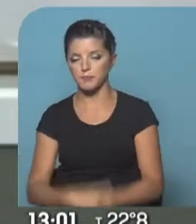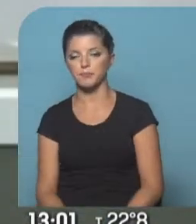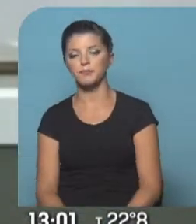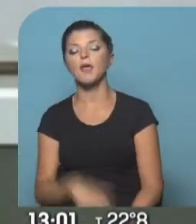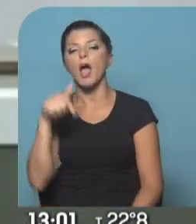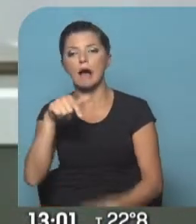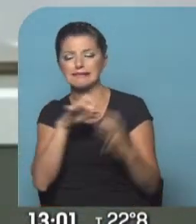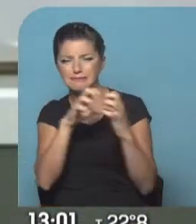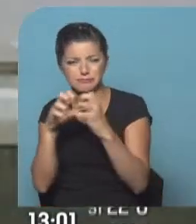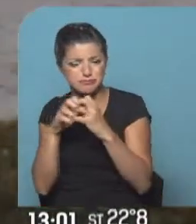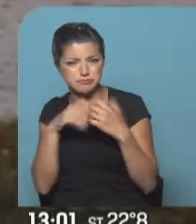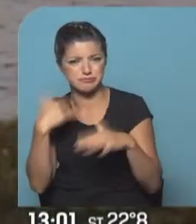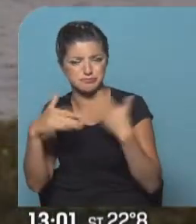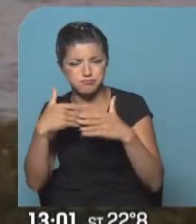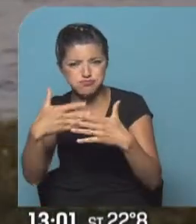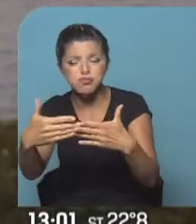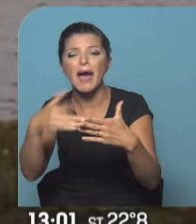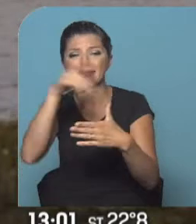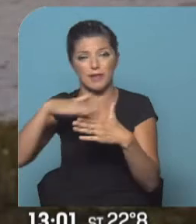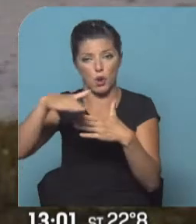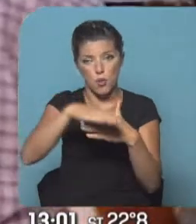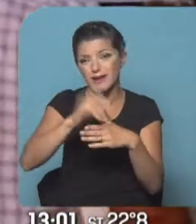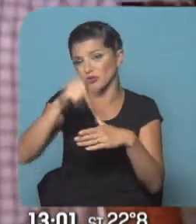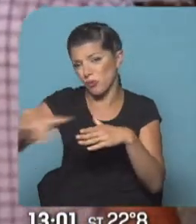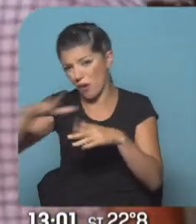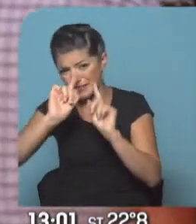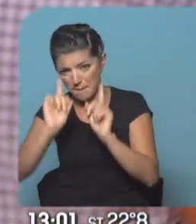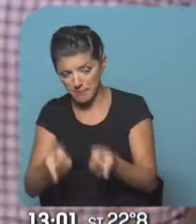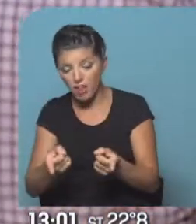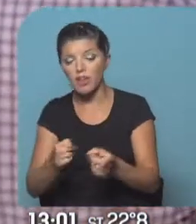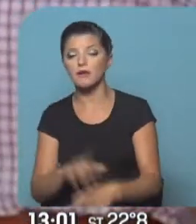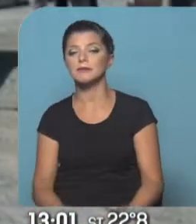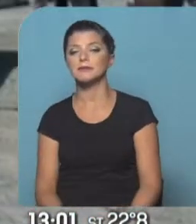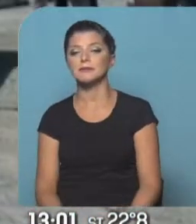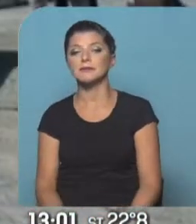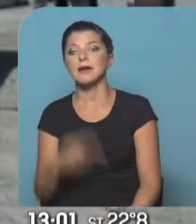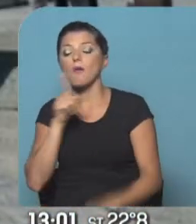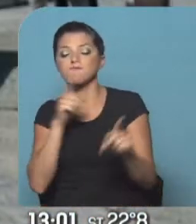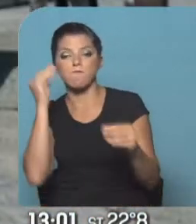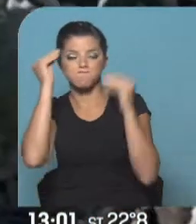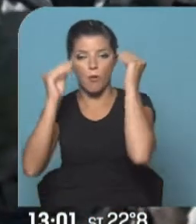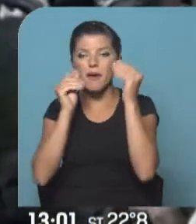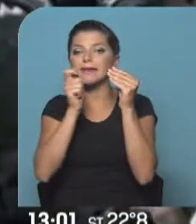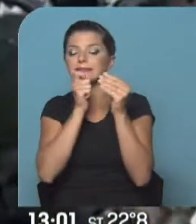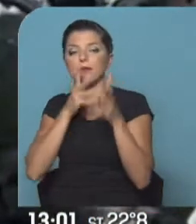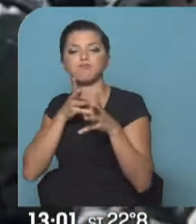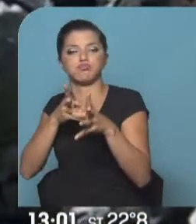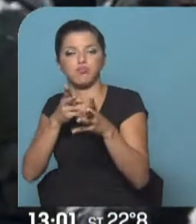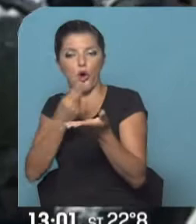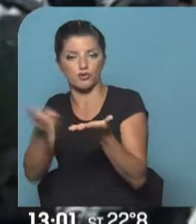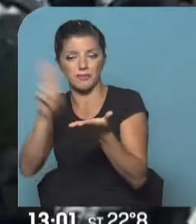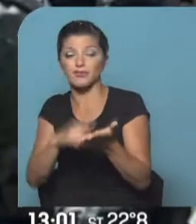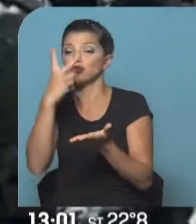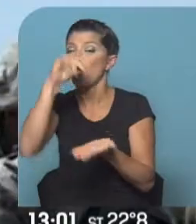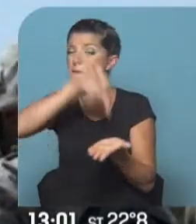altamente volátil y trasciende las fronteras del Líbano. El riesgo es un nuevo conflicto en Medio Oriente entre dos potencias con